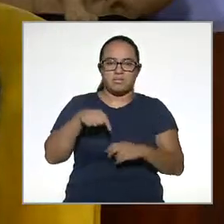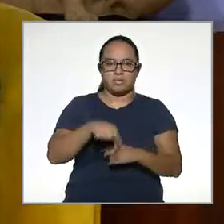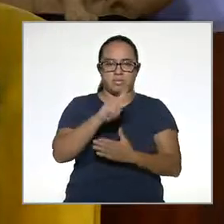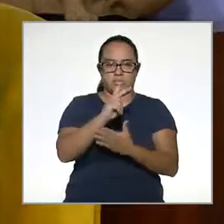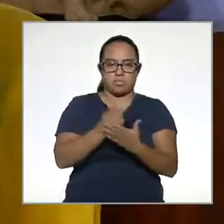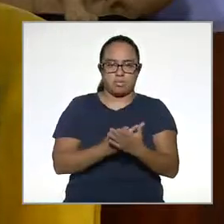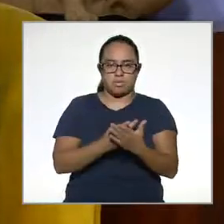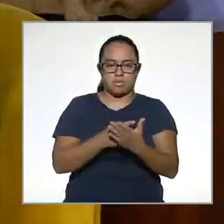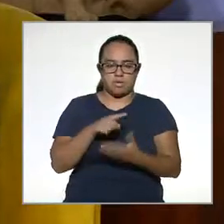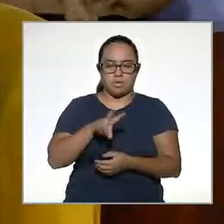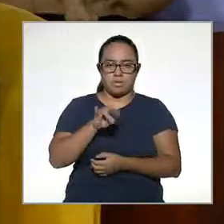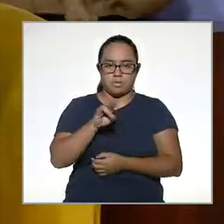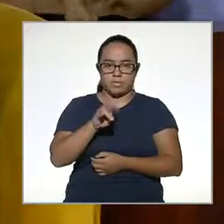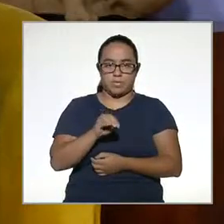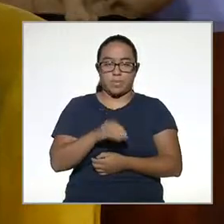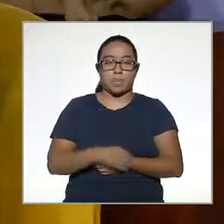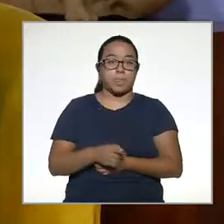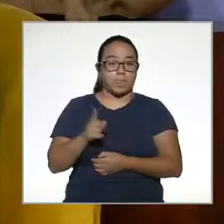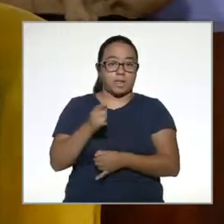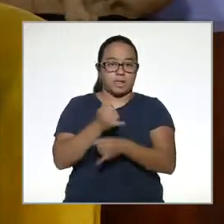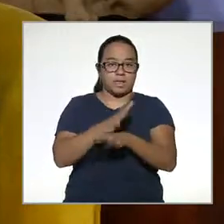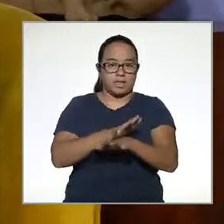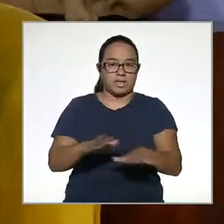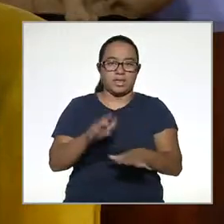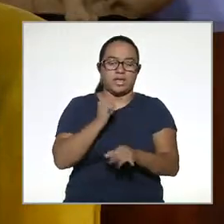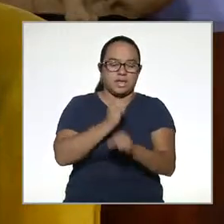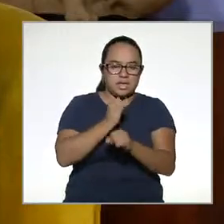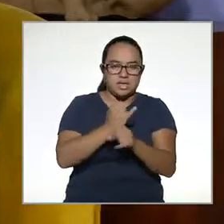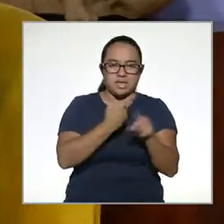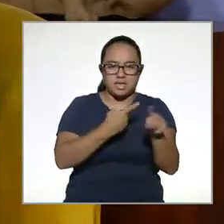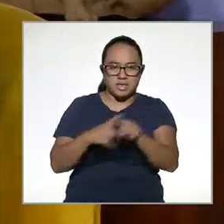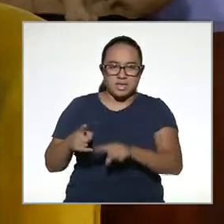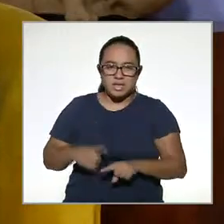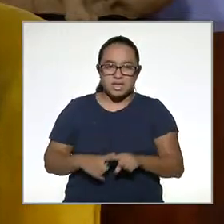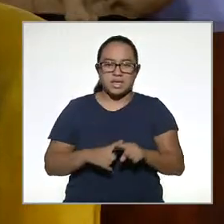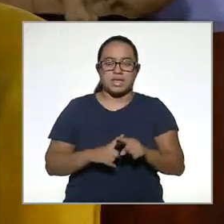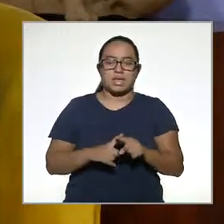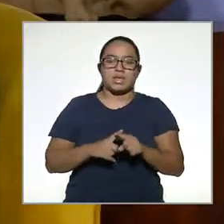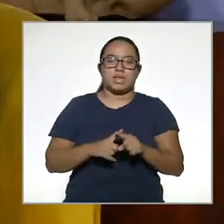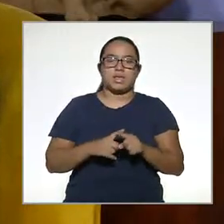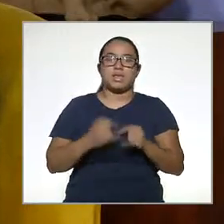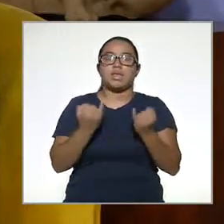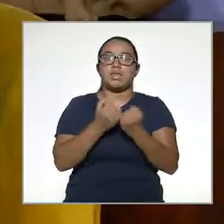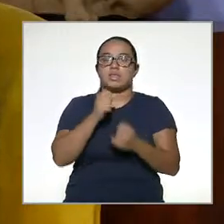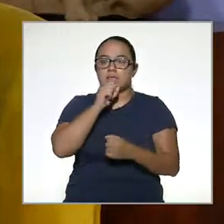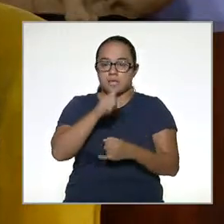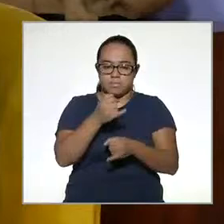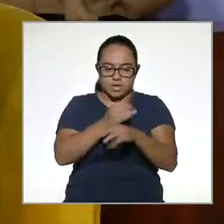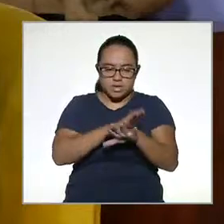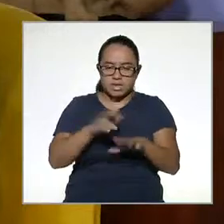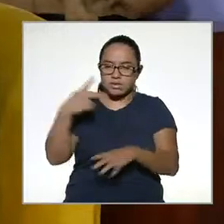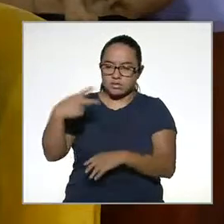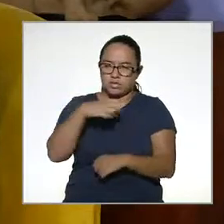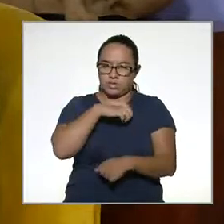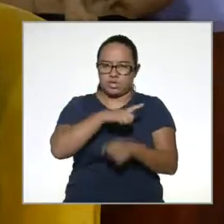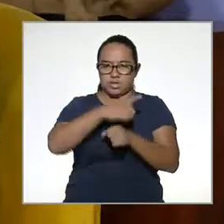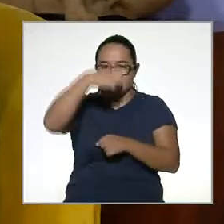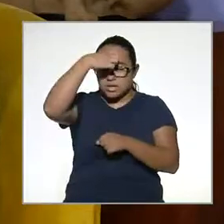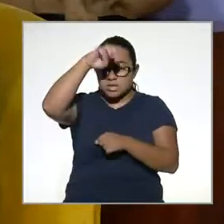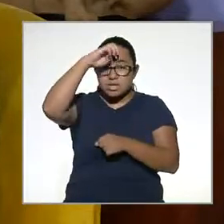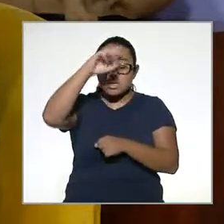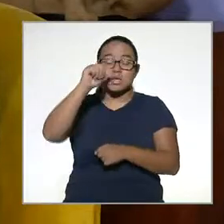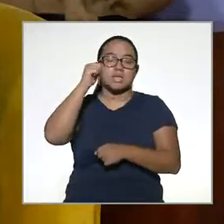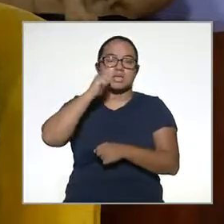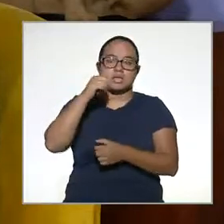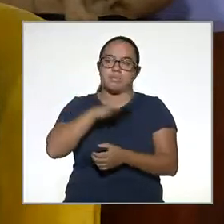programa, en la emisión en vivo. Y esta información como páginas de internet, referencias bibliográficas y también información de los especialistas siempre